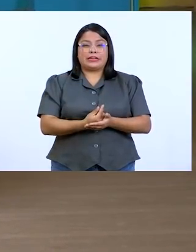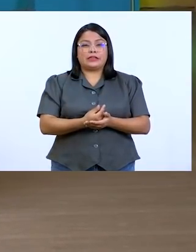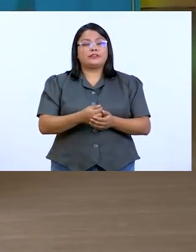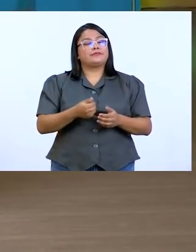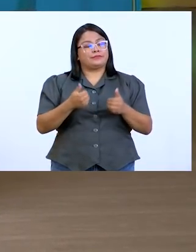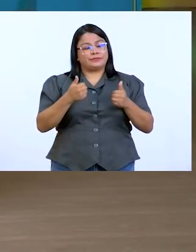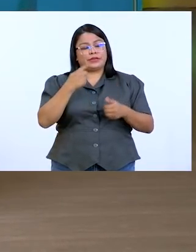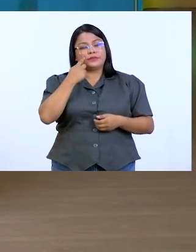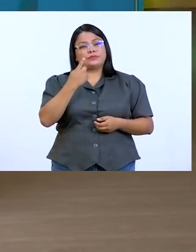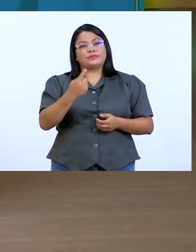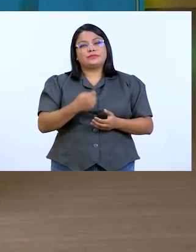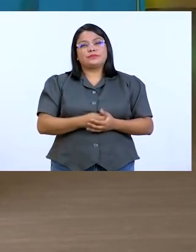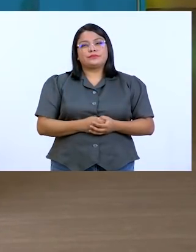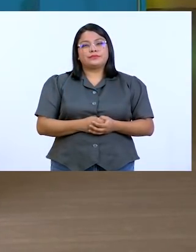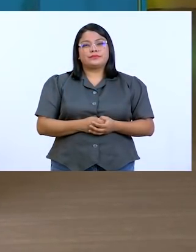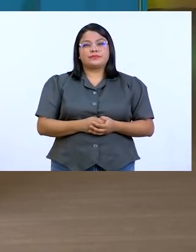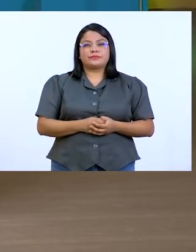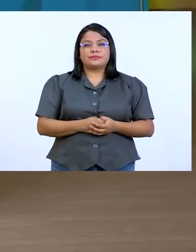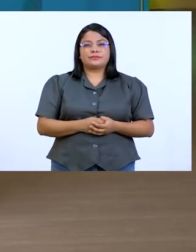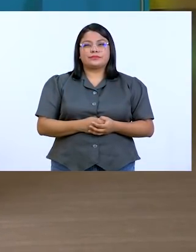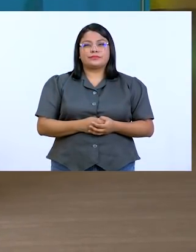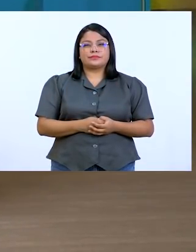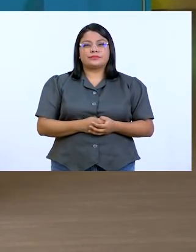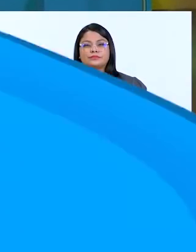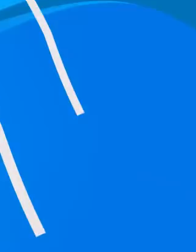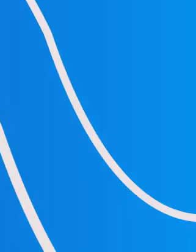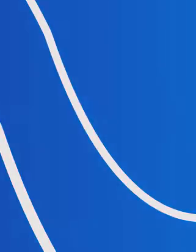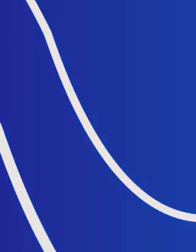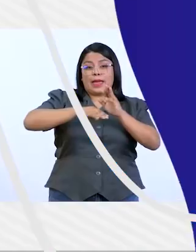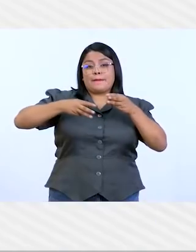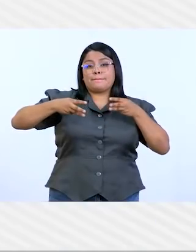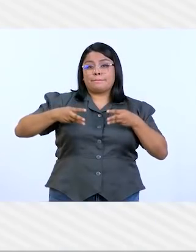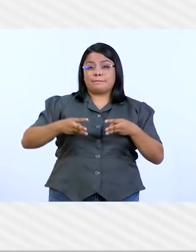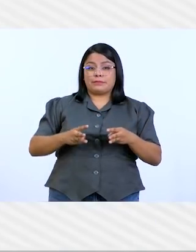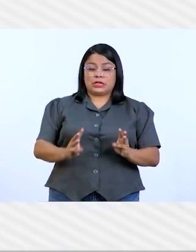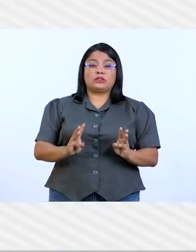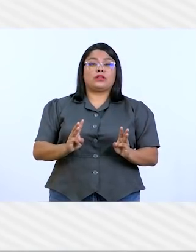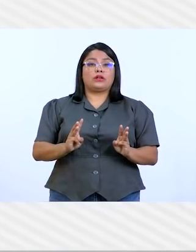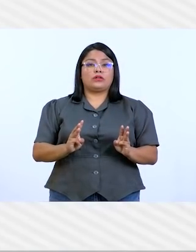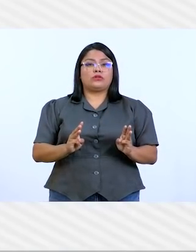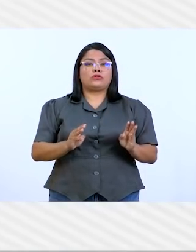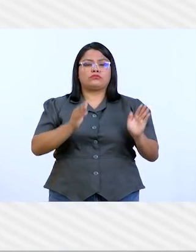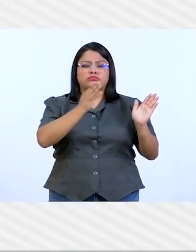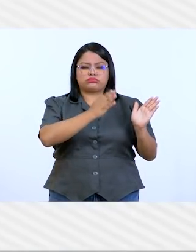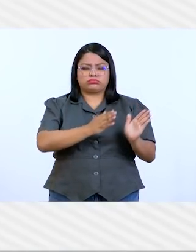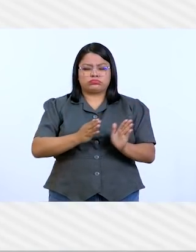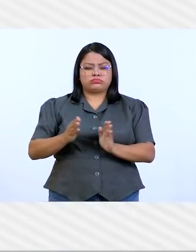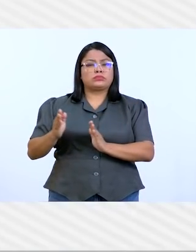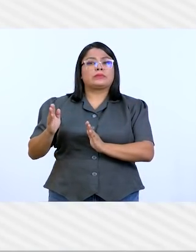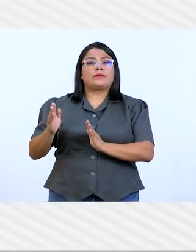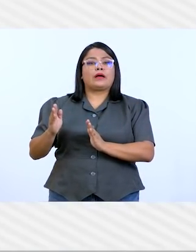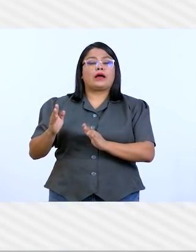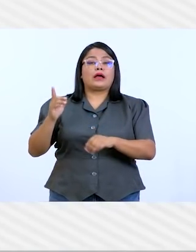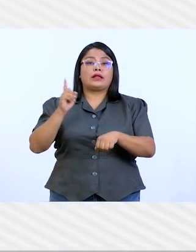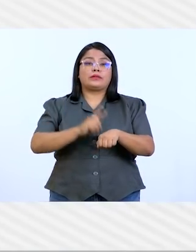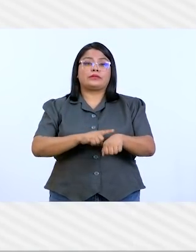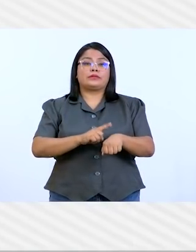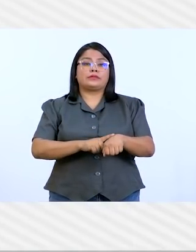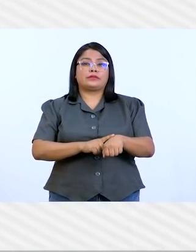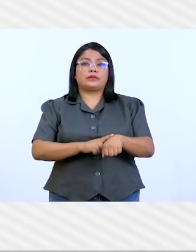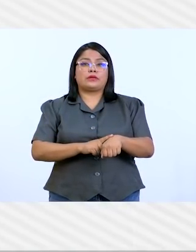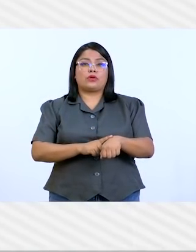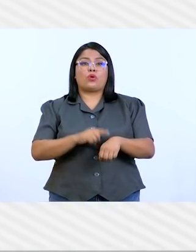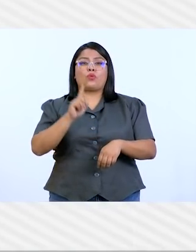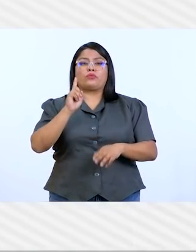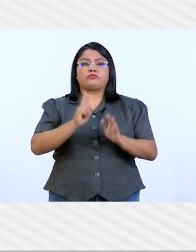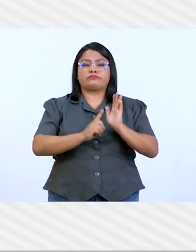primer grado? Por supuesto, veamos. La guía metodológica está estructurada en un primer